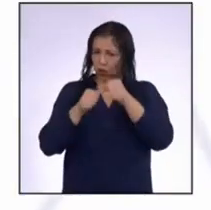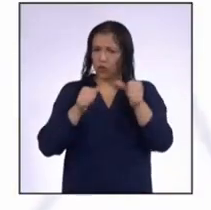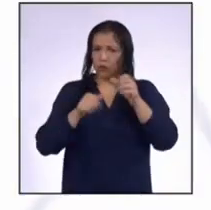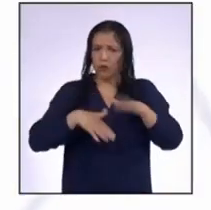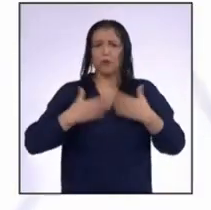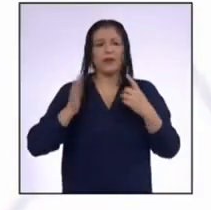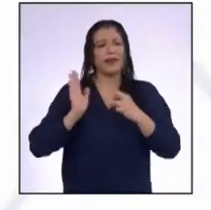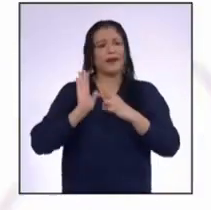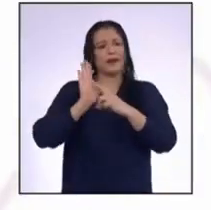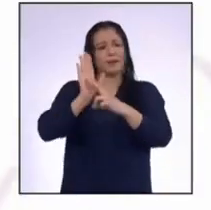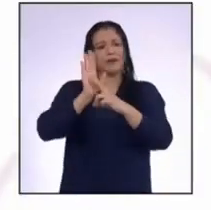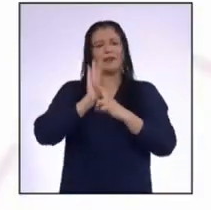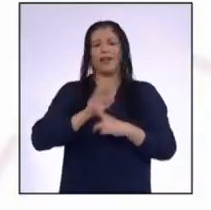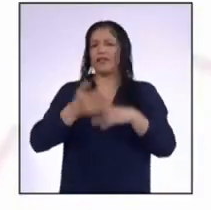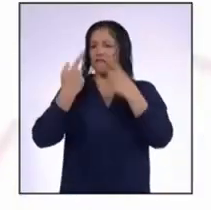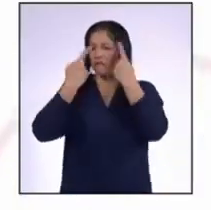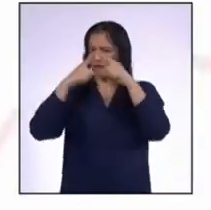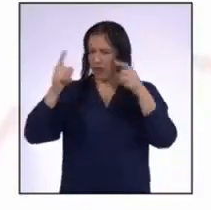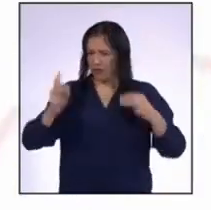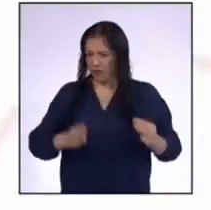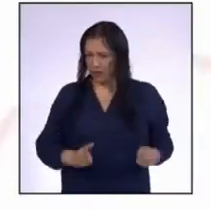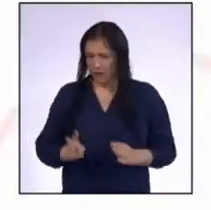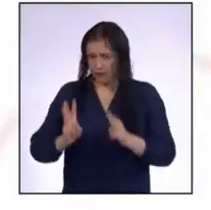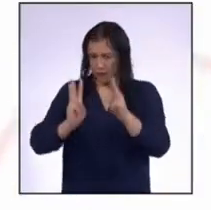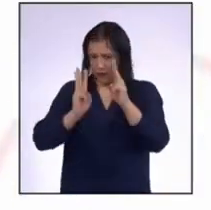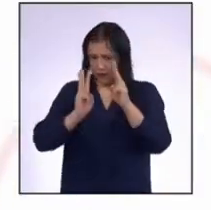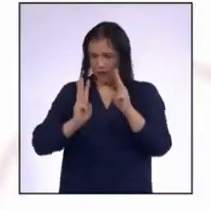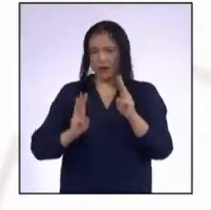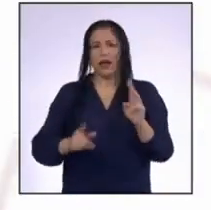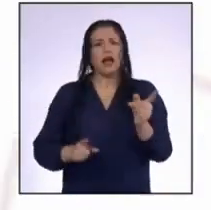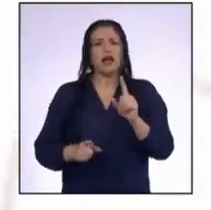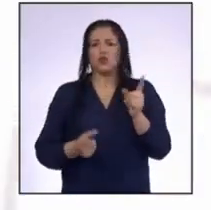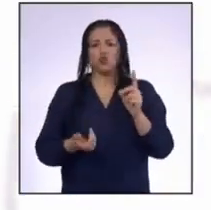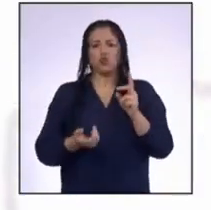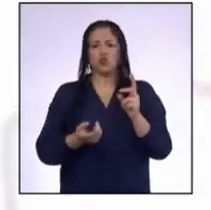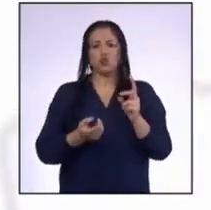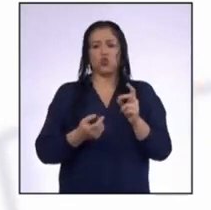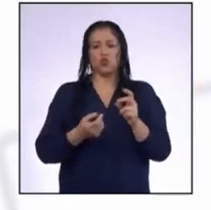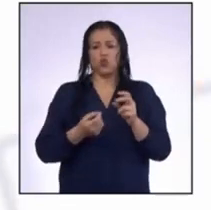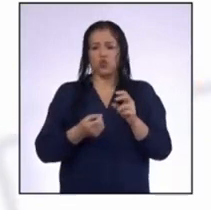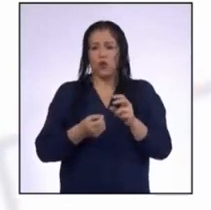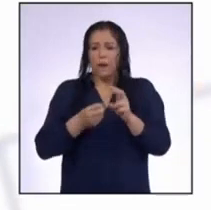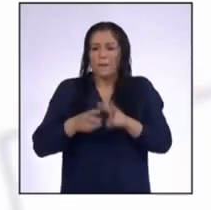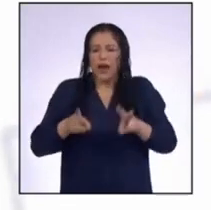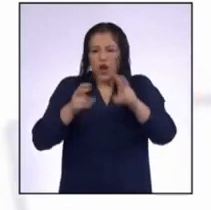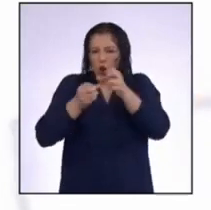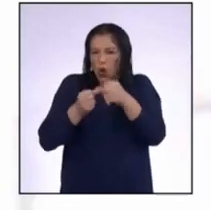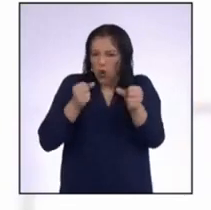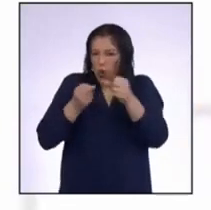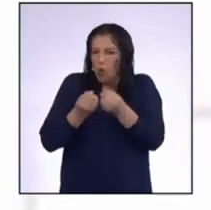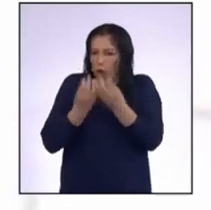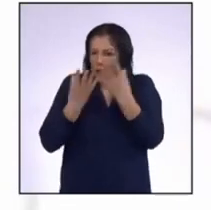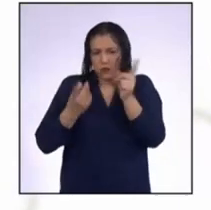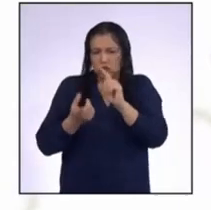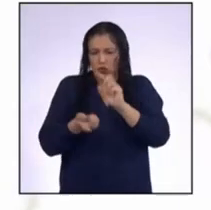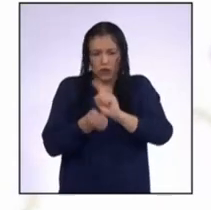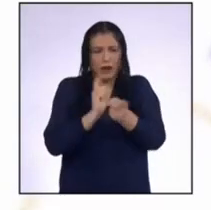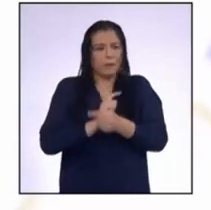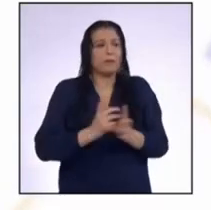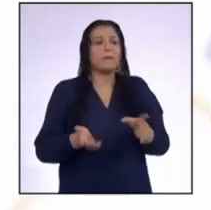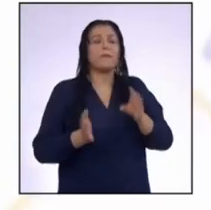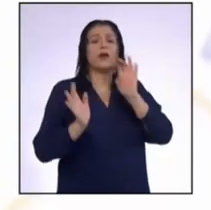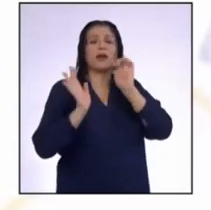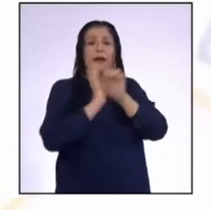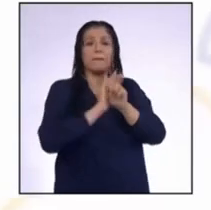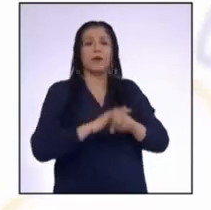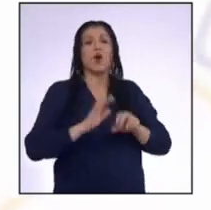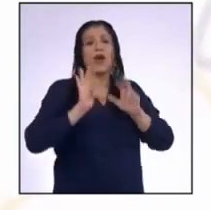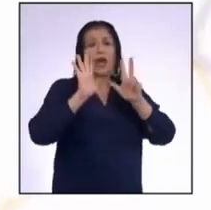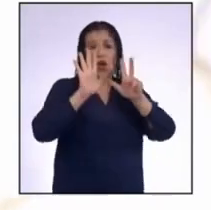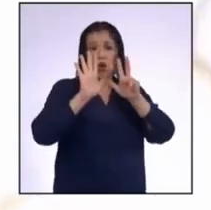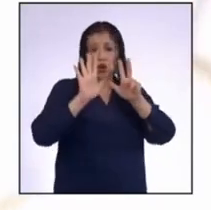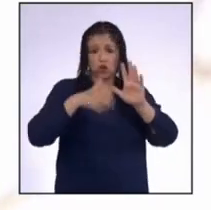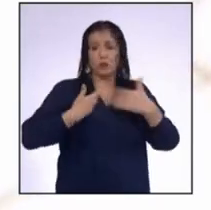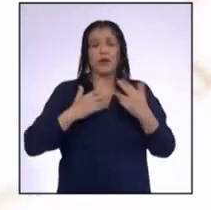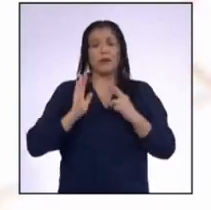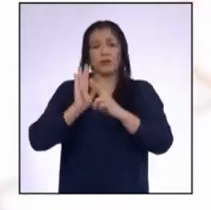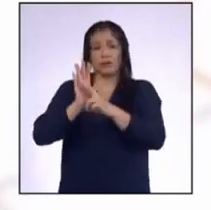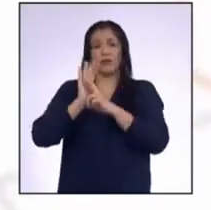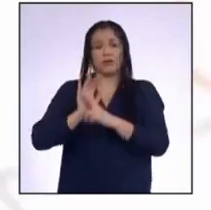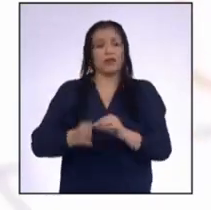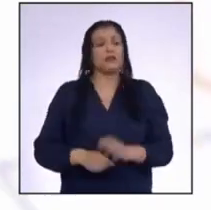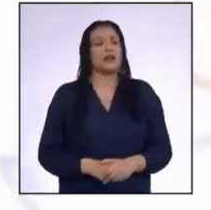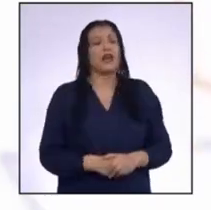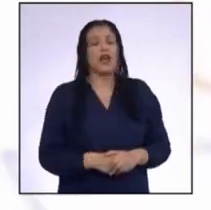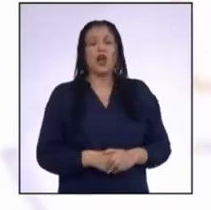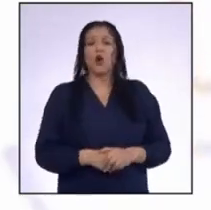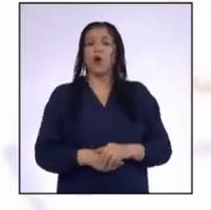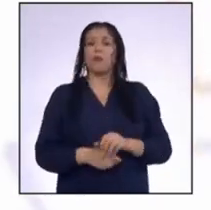general, los números pueden representarse de distintas maneras sin que su valor cambie. Por ejemplo, el número 8 puede representarse como